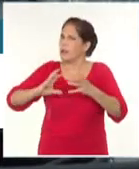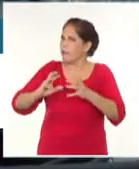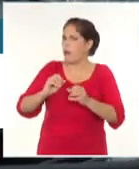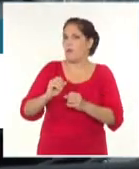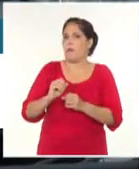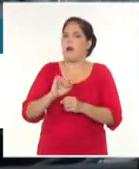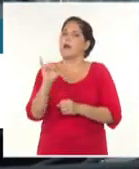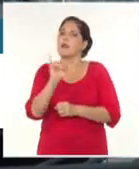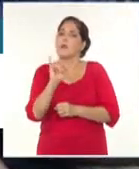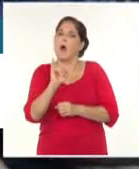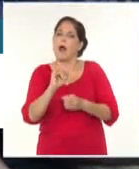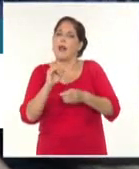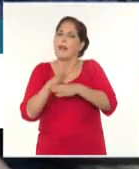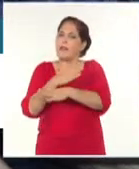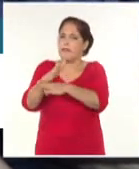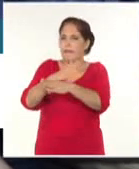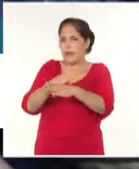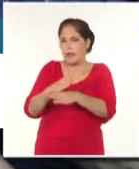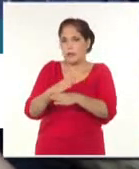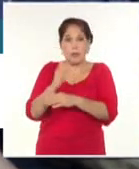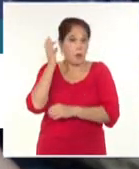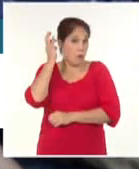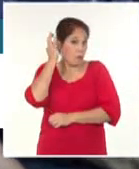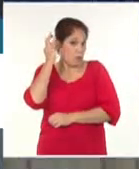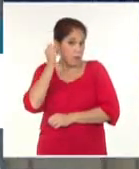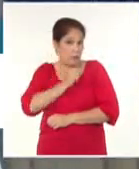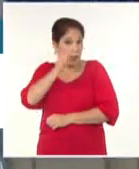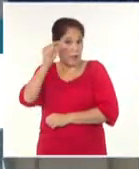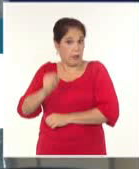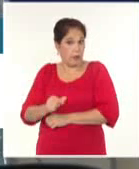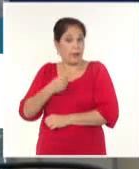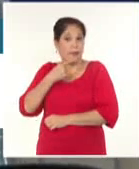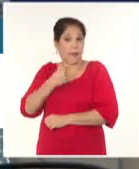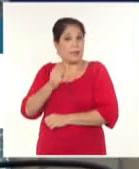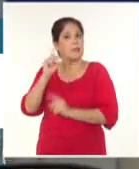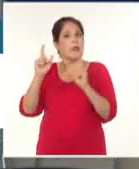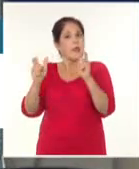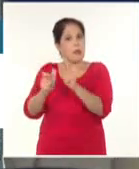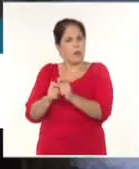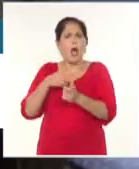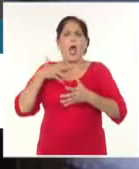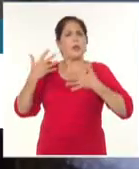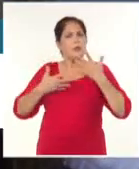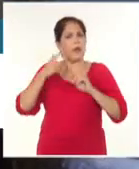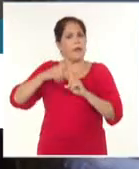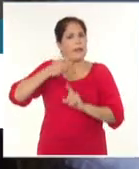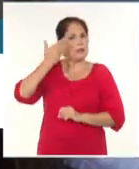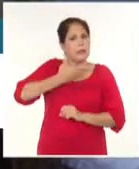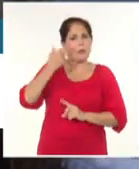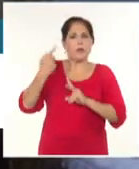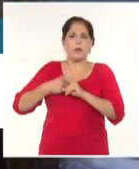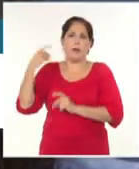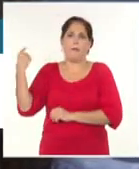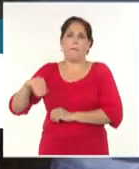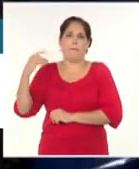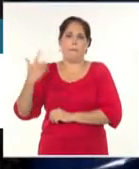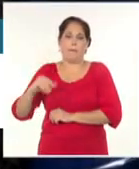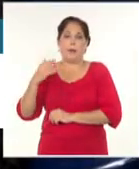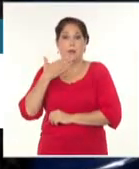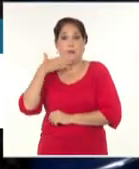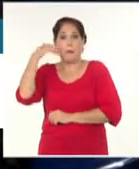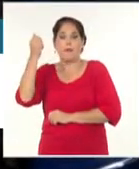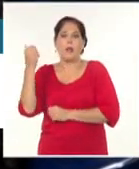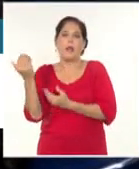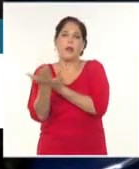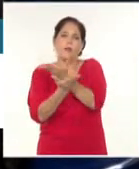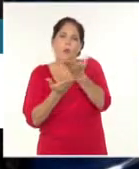y formatos. Reporta la colega Elena Godínez que el encuentro combina actividades teóricas y prácticas, favorece el contacto